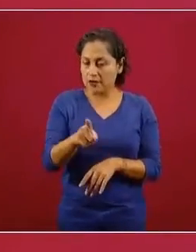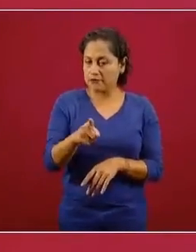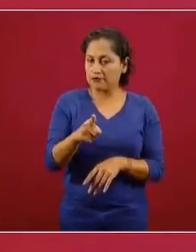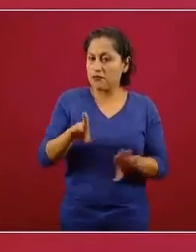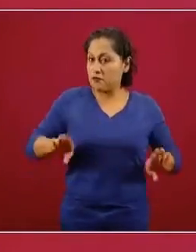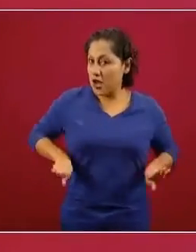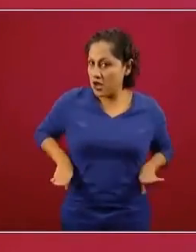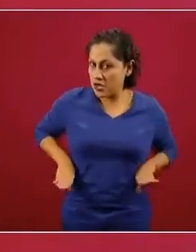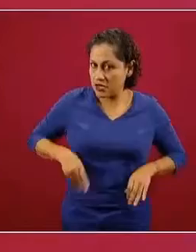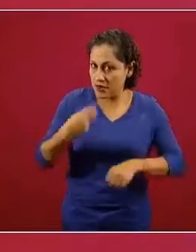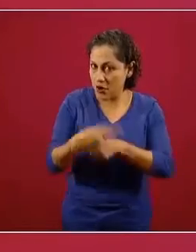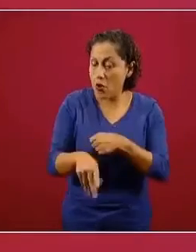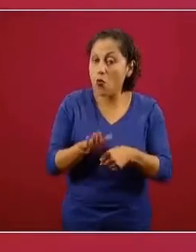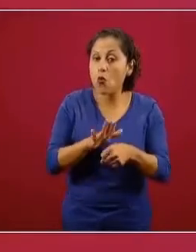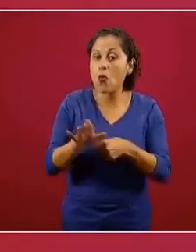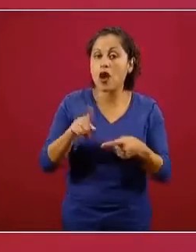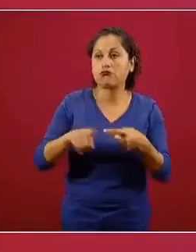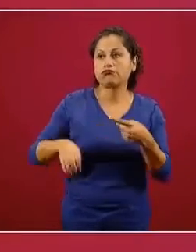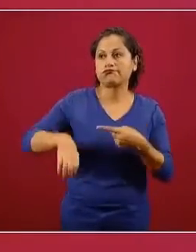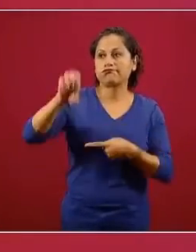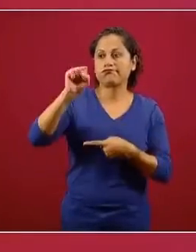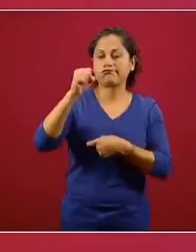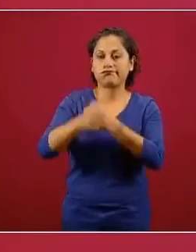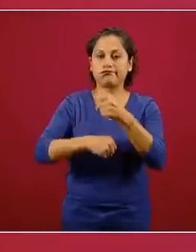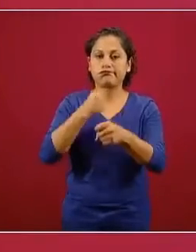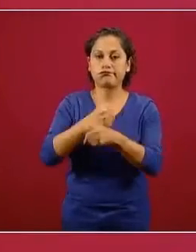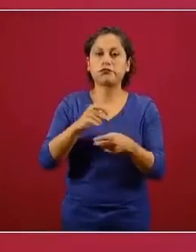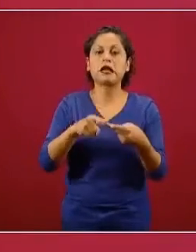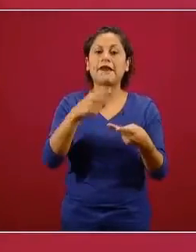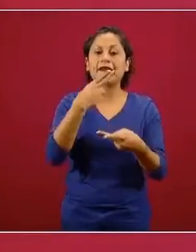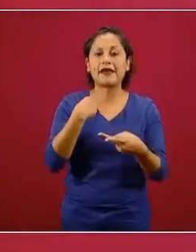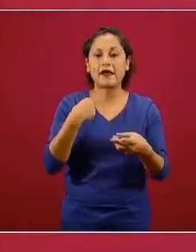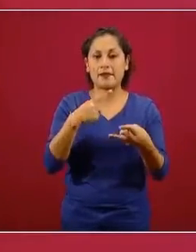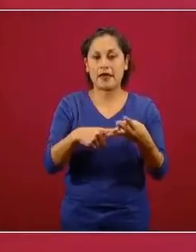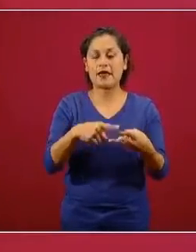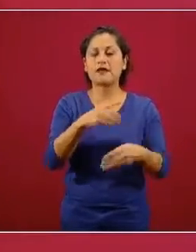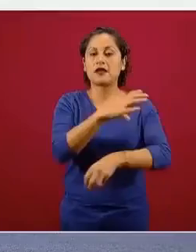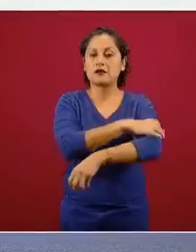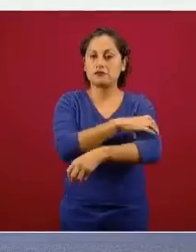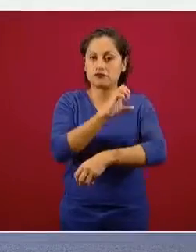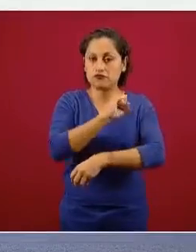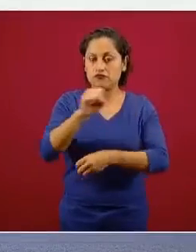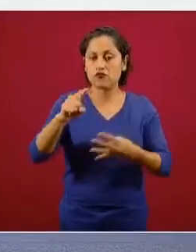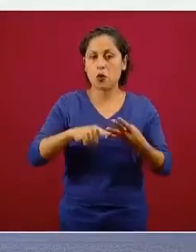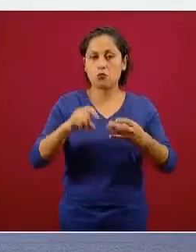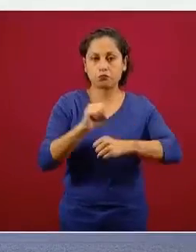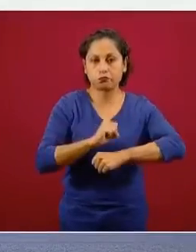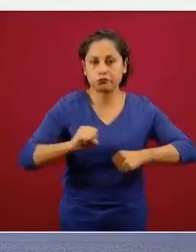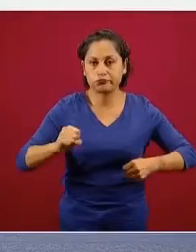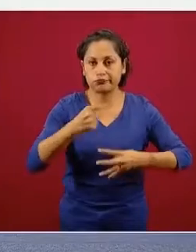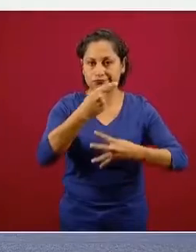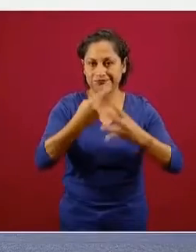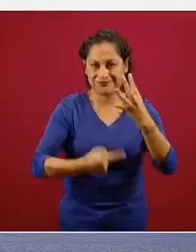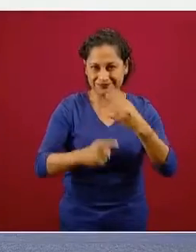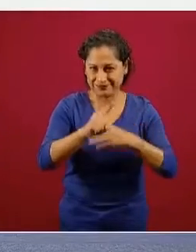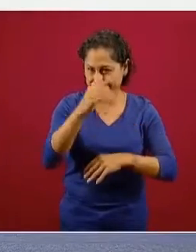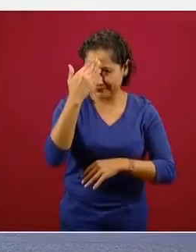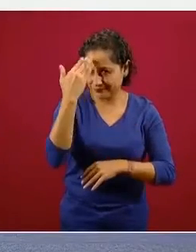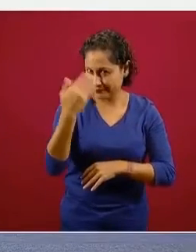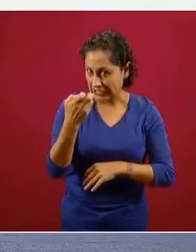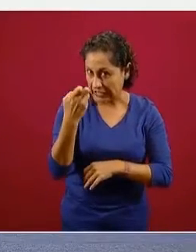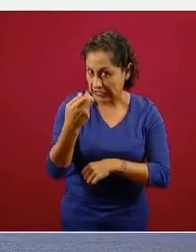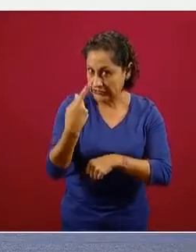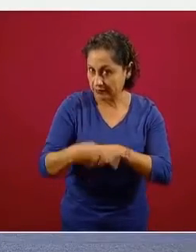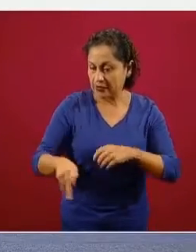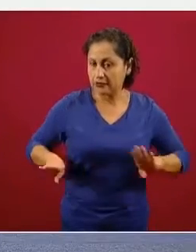60 años, diabetes, hipertensión, obesidad, etc. Si la persona tiene este tipo